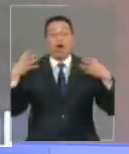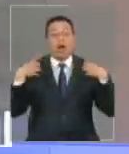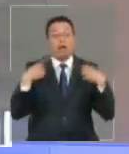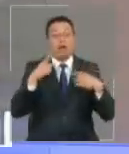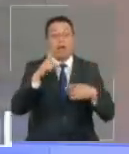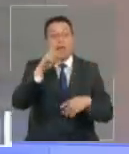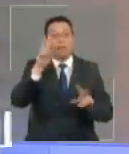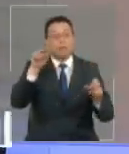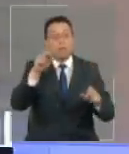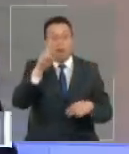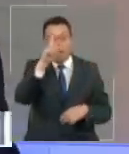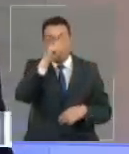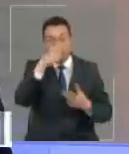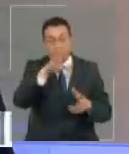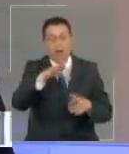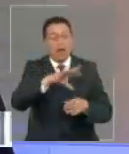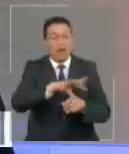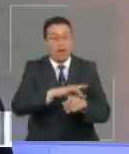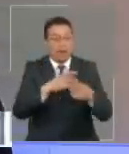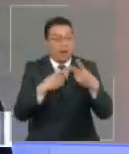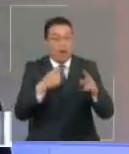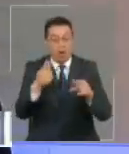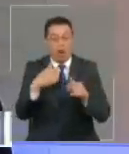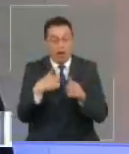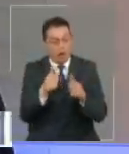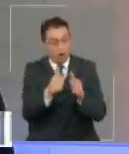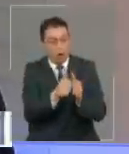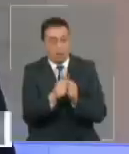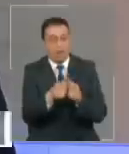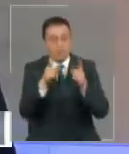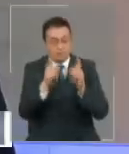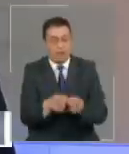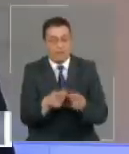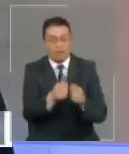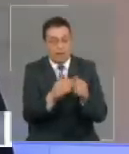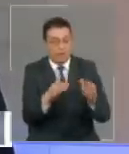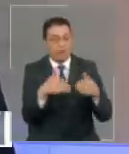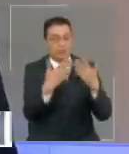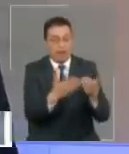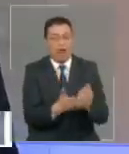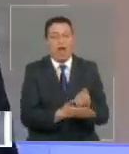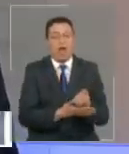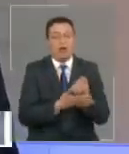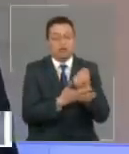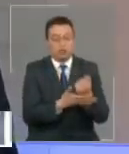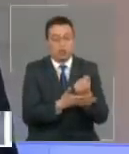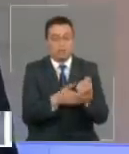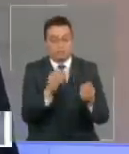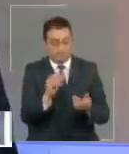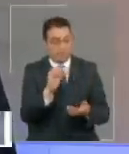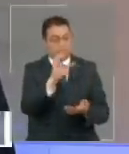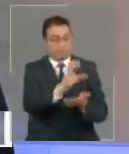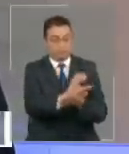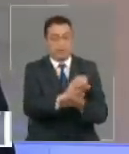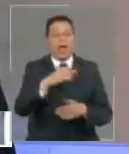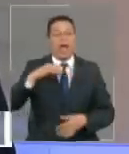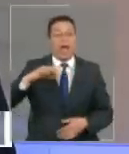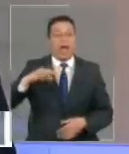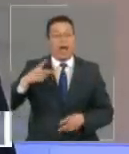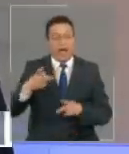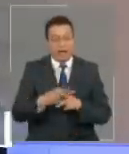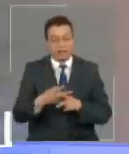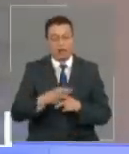tema de los migrantes. Aquí nosotros hacemos además un acompañamiento para que ellos reciban ayuda, subsidios de arriendo,